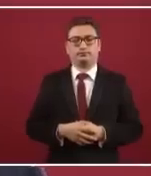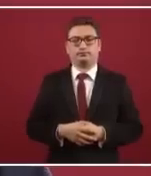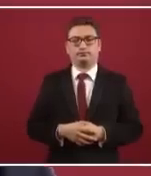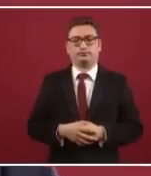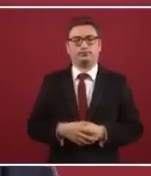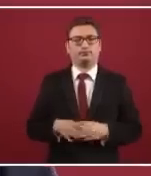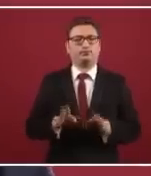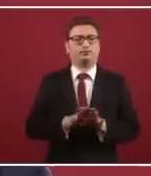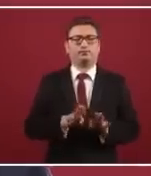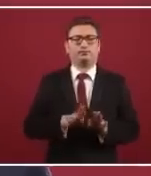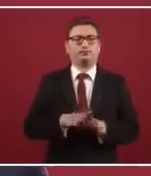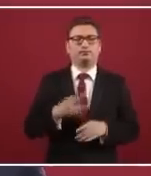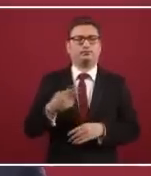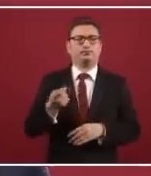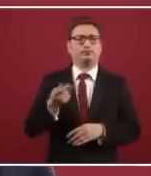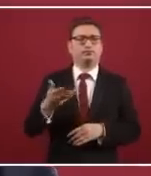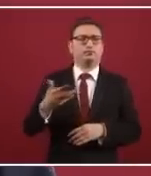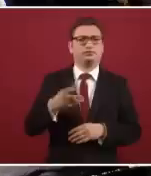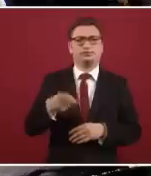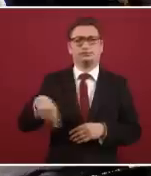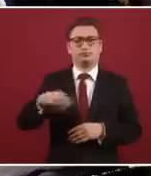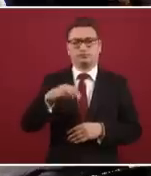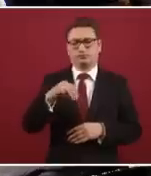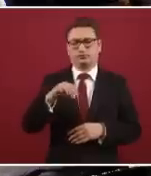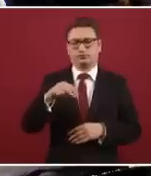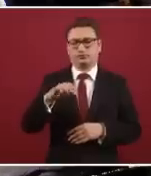¿cómo le llaman ahora los monopolios?